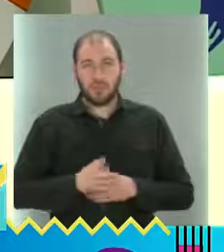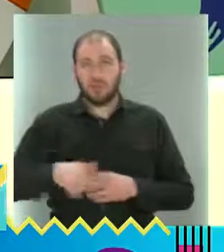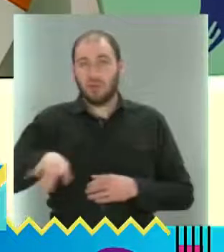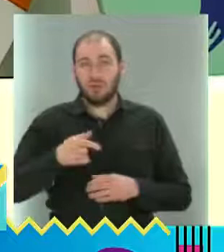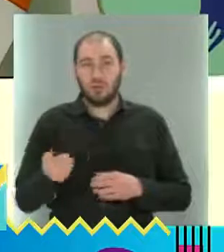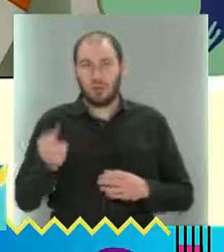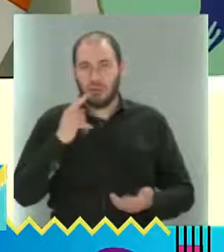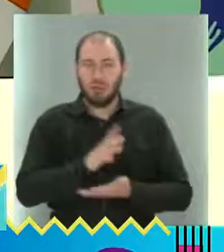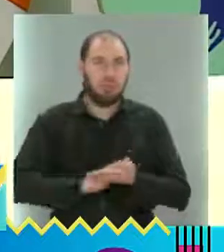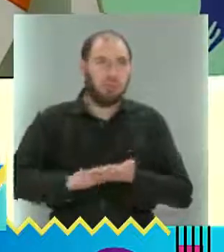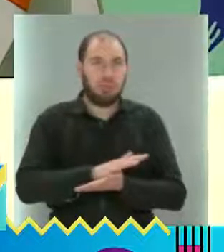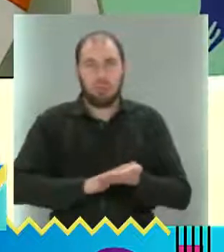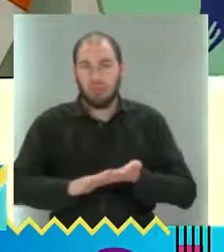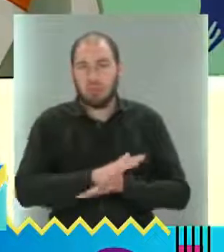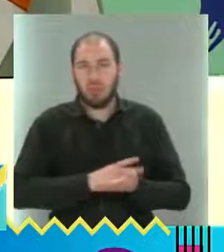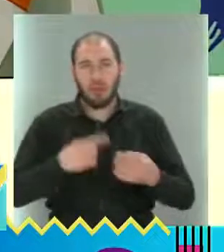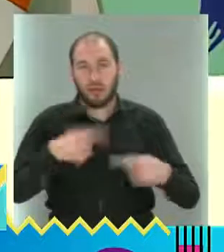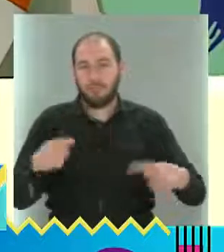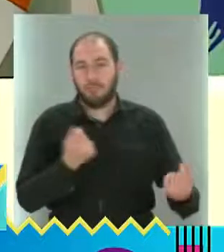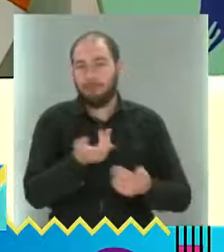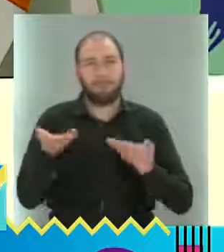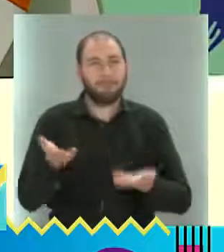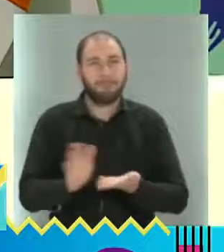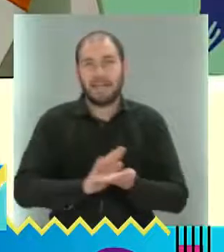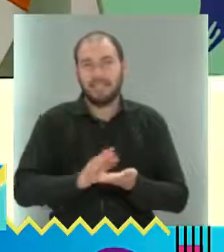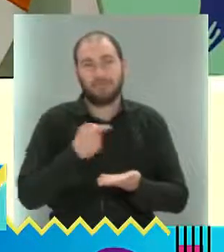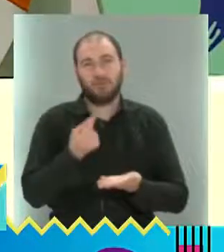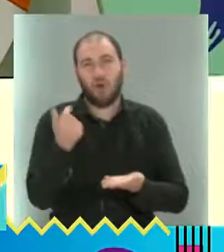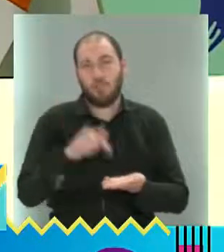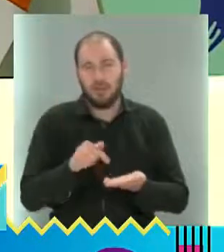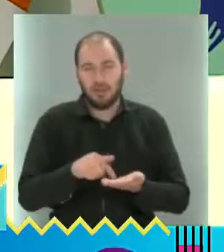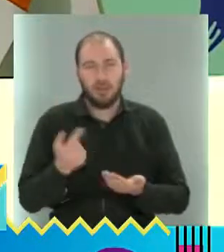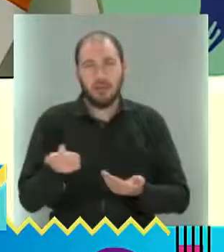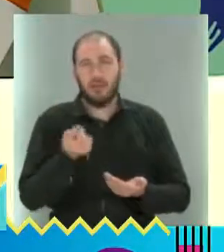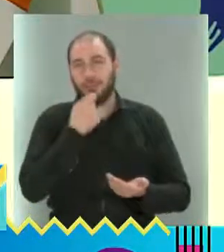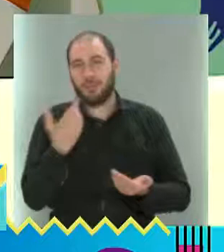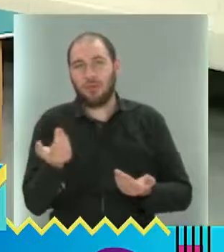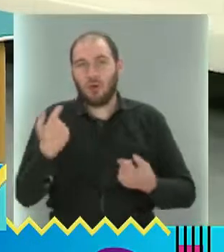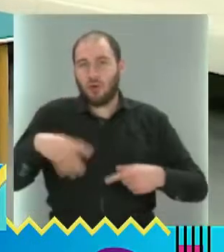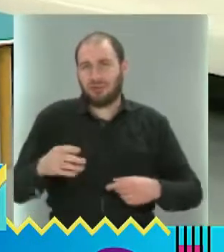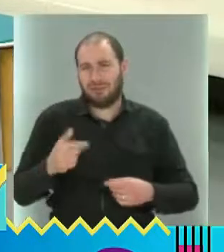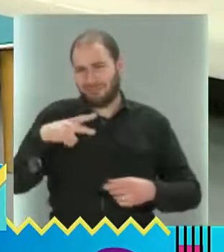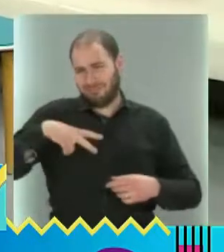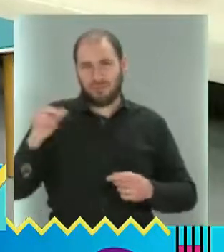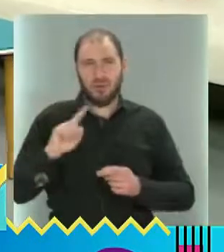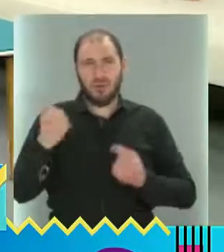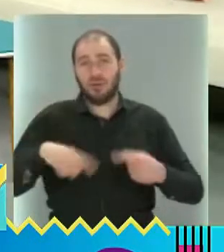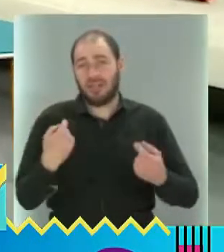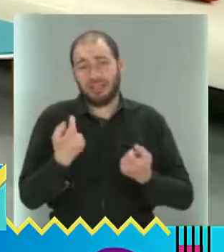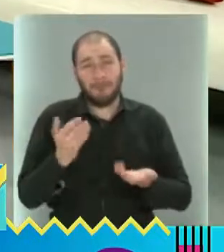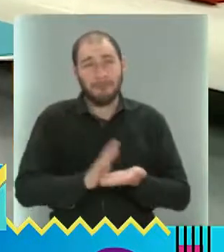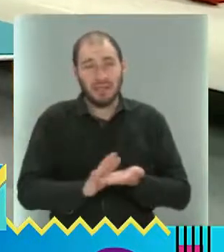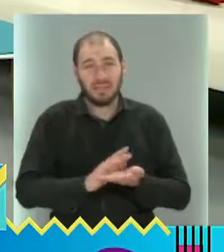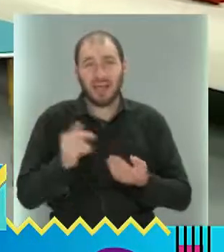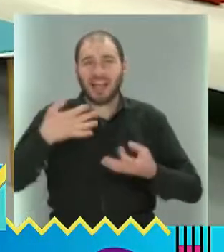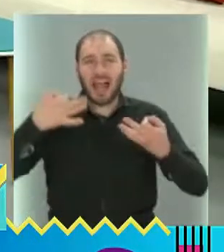un 8 para tratar de satisfacer las necesidades básicas. No estamos hablando de grandes lujos, sino de necesidades básicas que hacen a